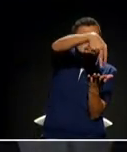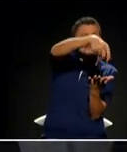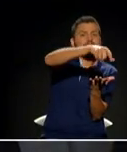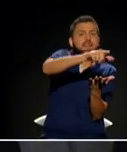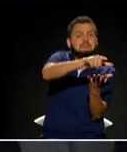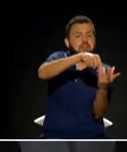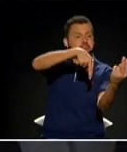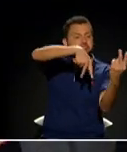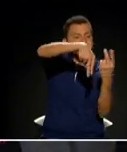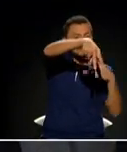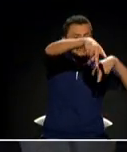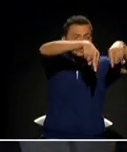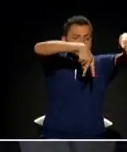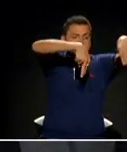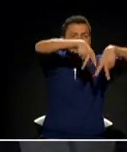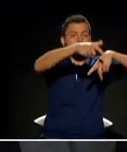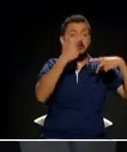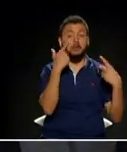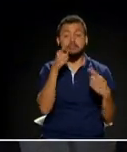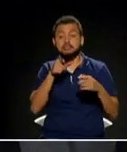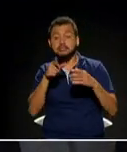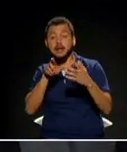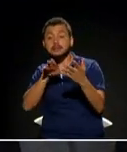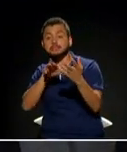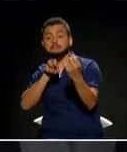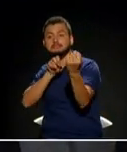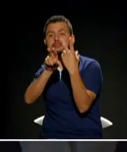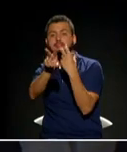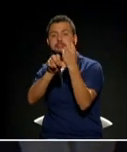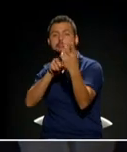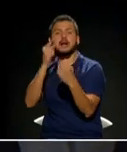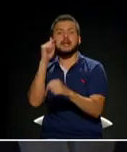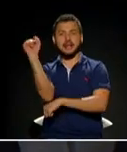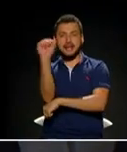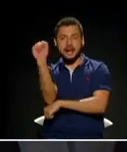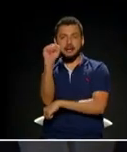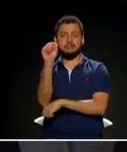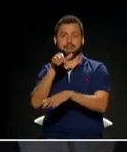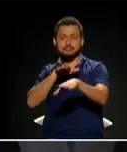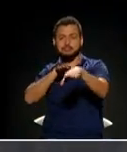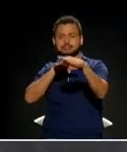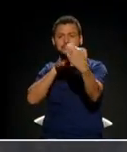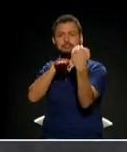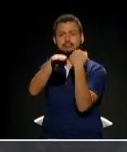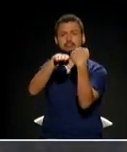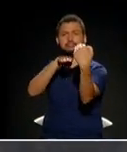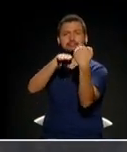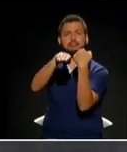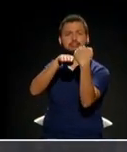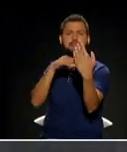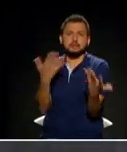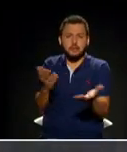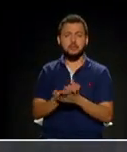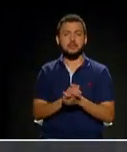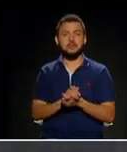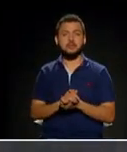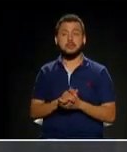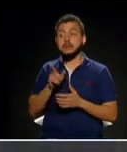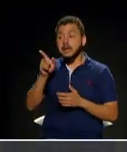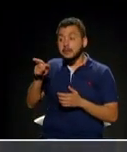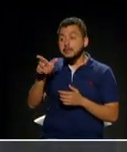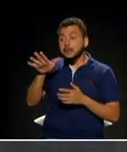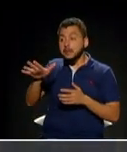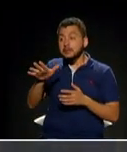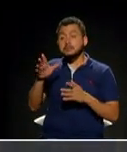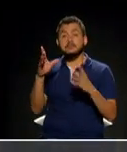la velocidad en otro país los que están peatonalmente la vía caminando y también ver como esas tecnologías como ver en la parte